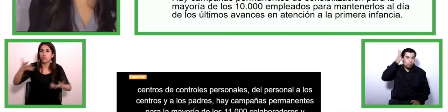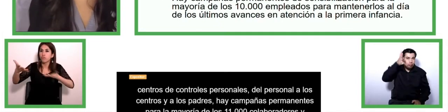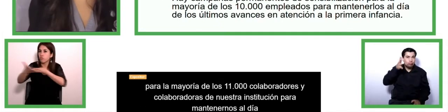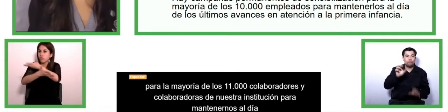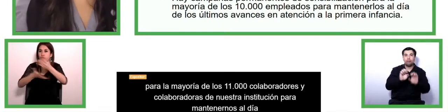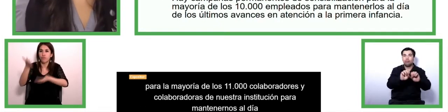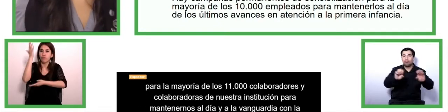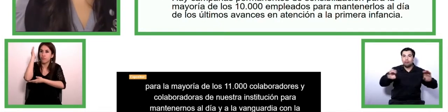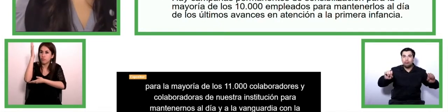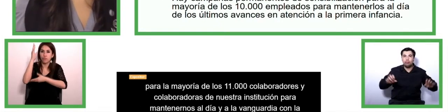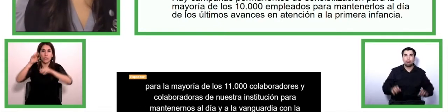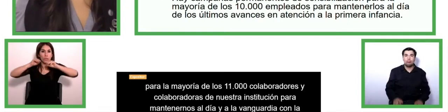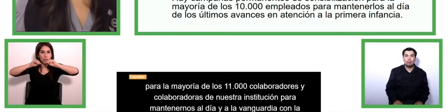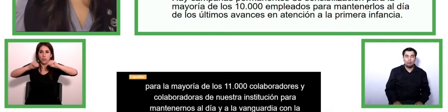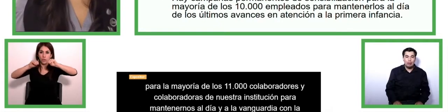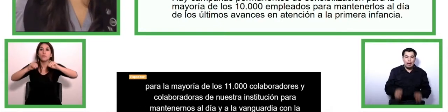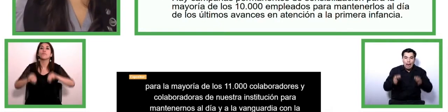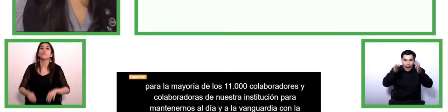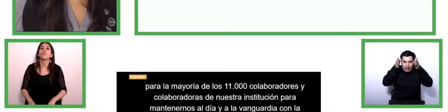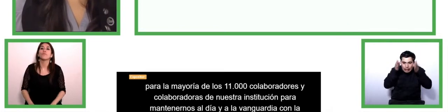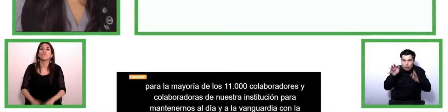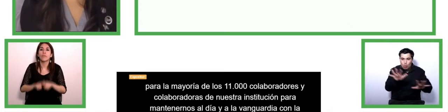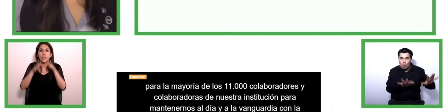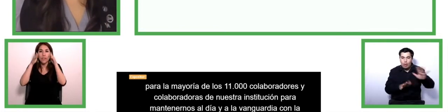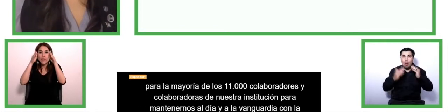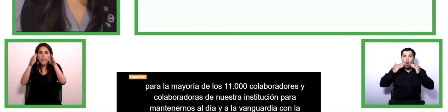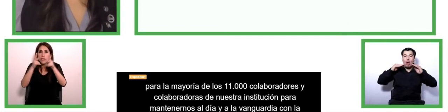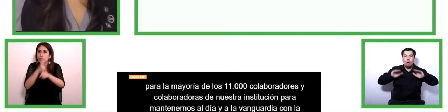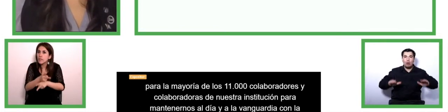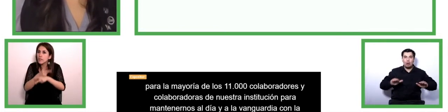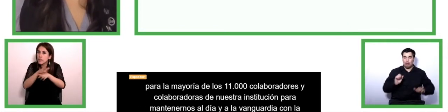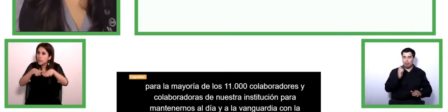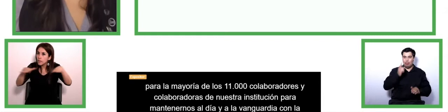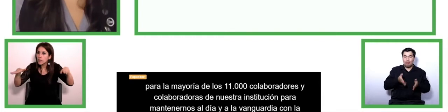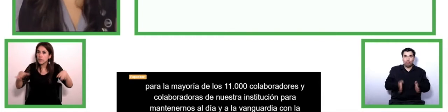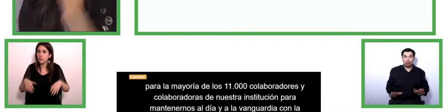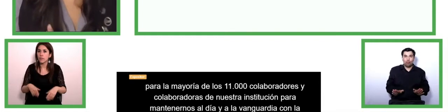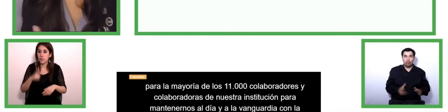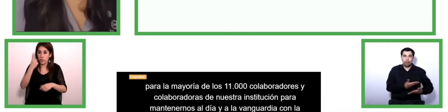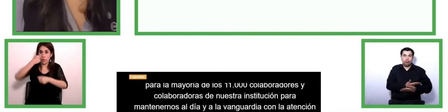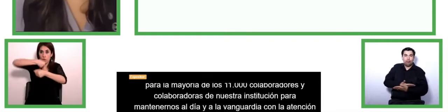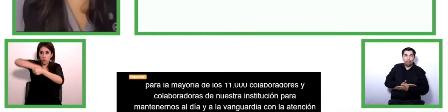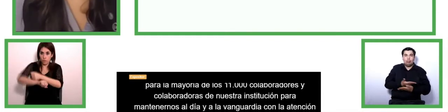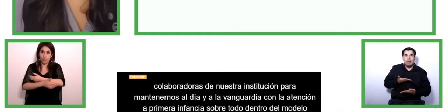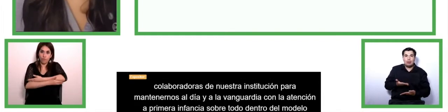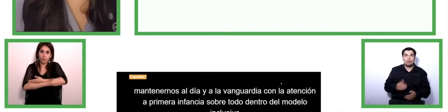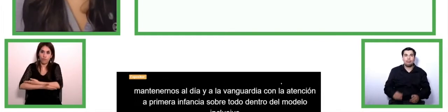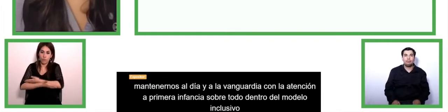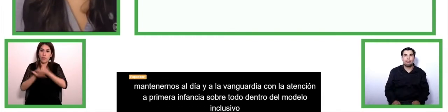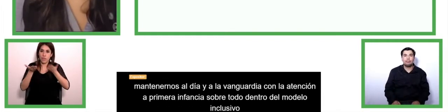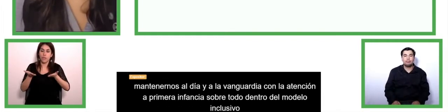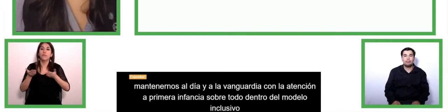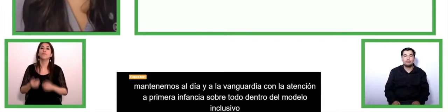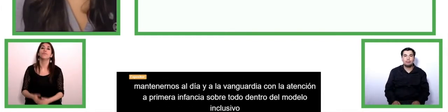vanguardia con la atención para la primera infancia, sobre todo dentro del modelo inclusivo. Pueden pasar a la próxima.